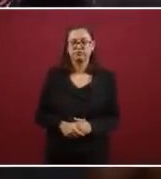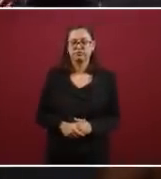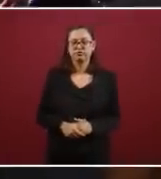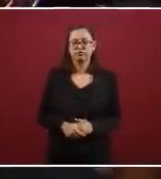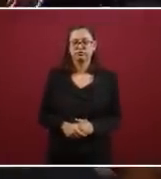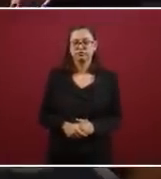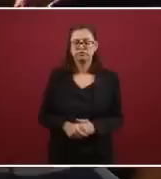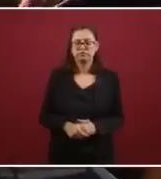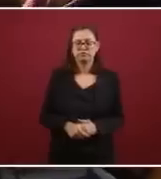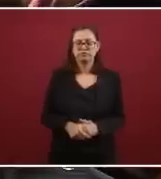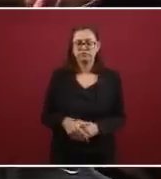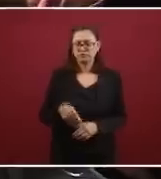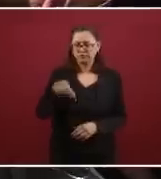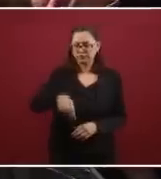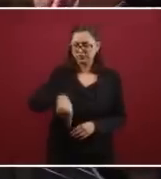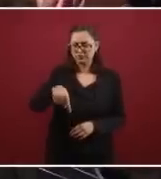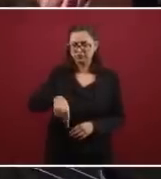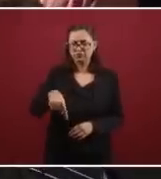Aquí mismo.